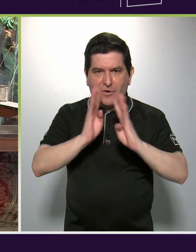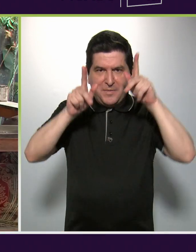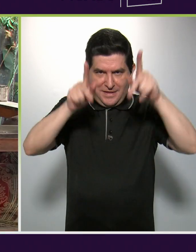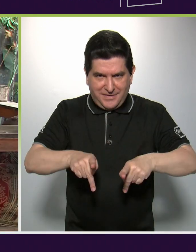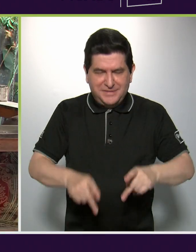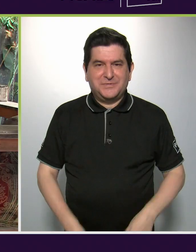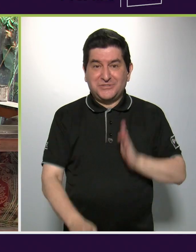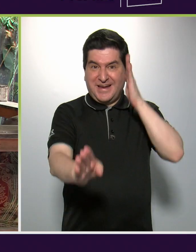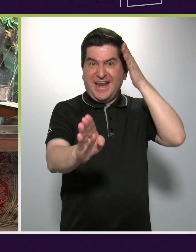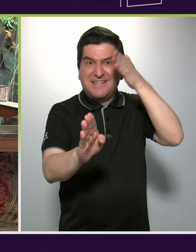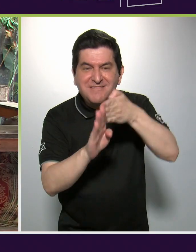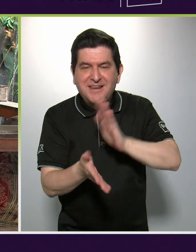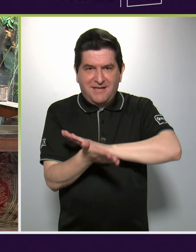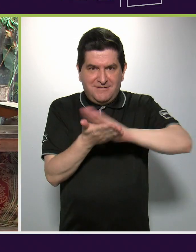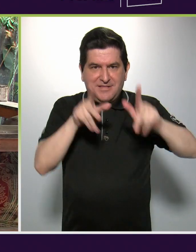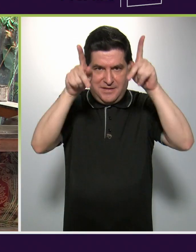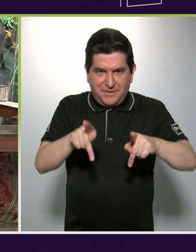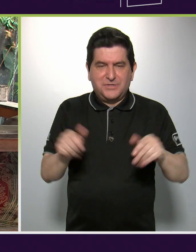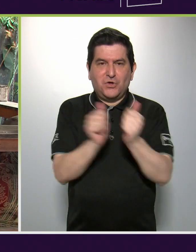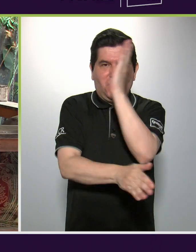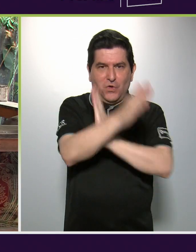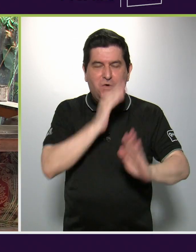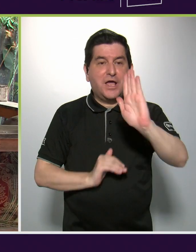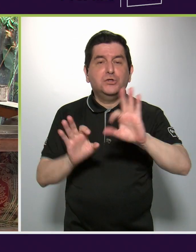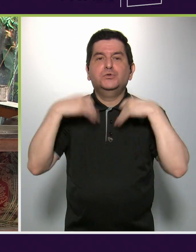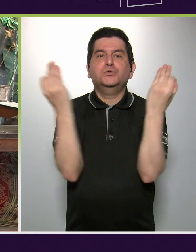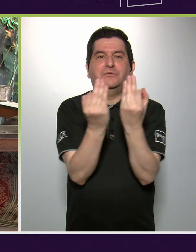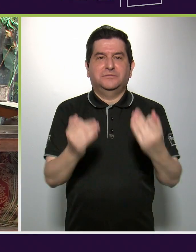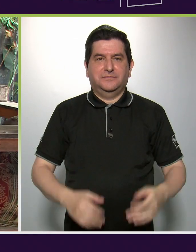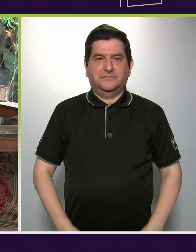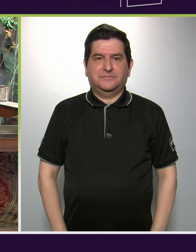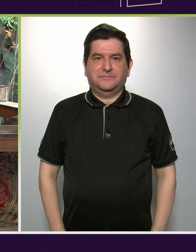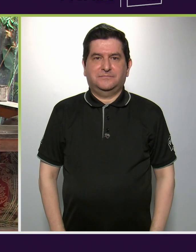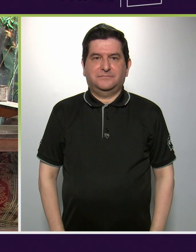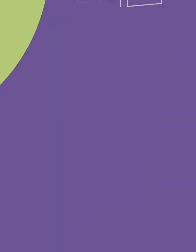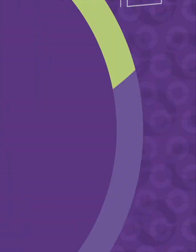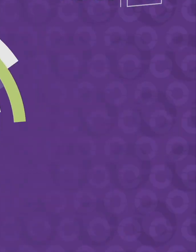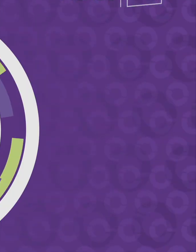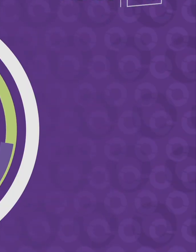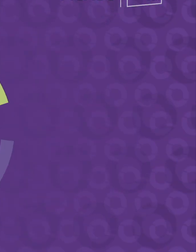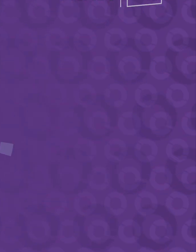familia. Con David en Senare y la doctora Melvin nos dijo.